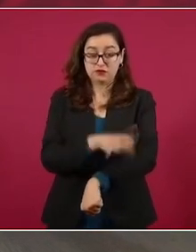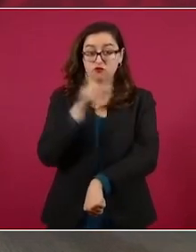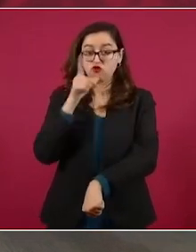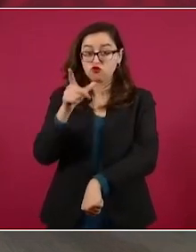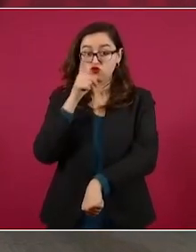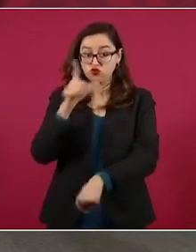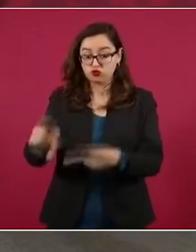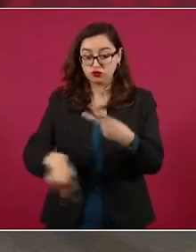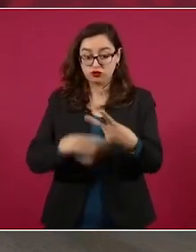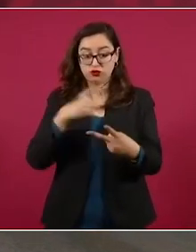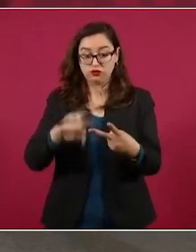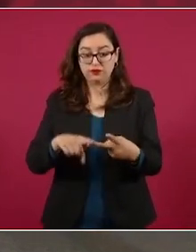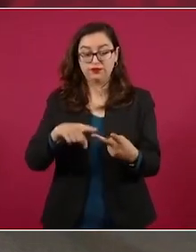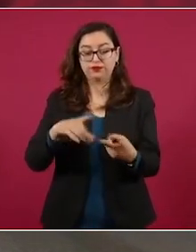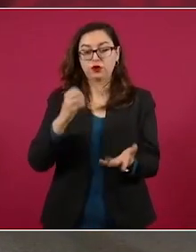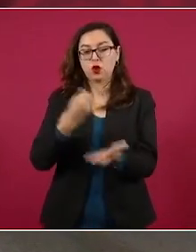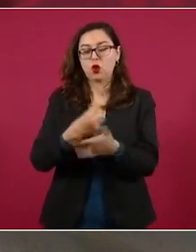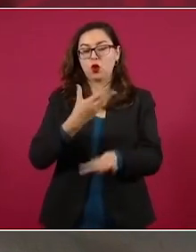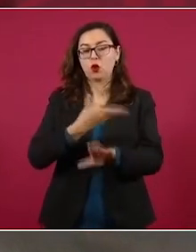litio,